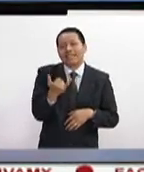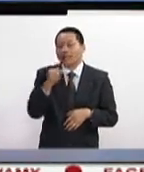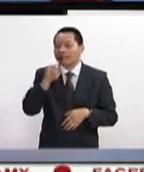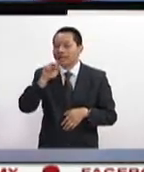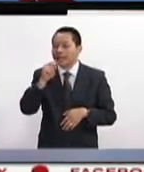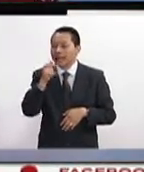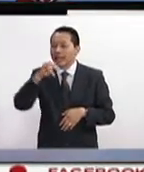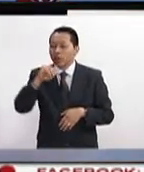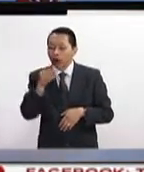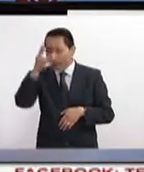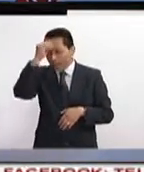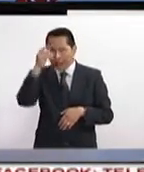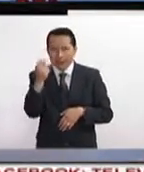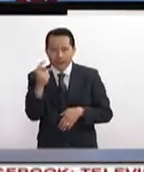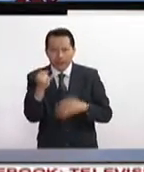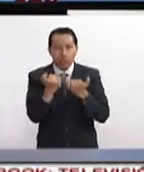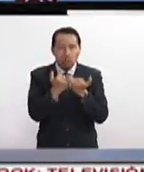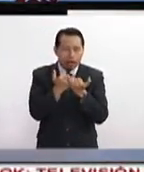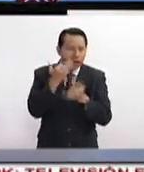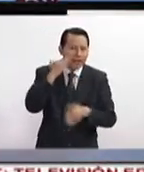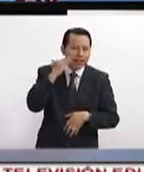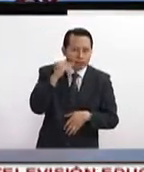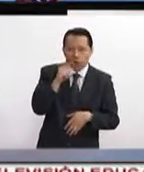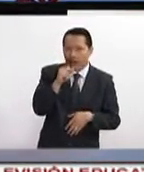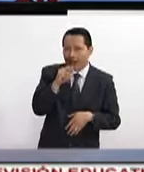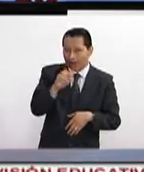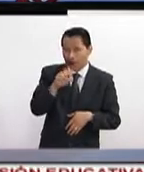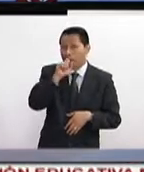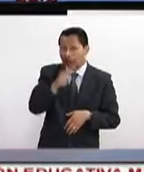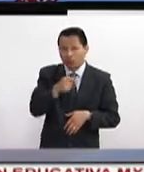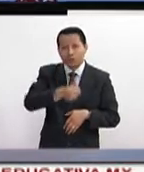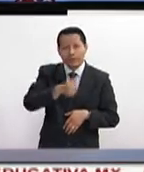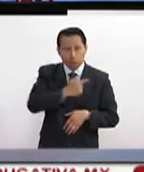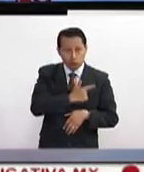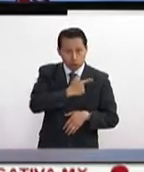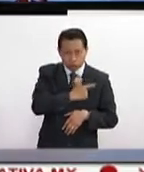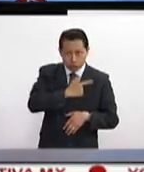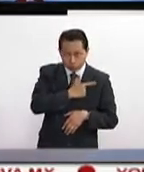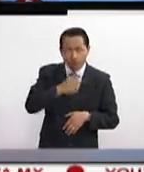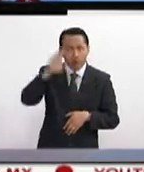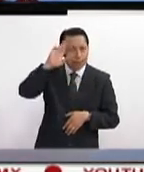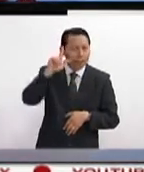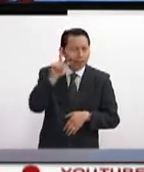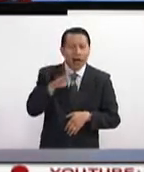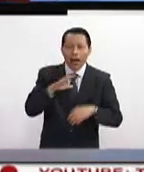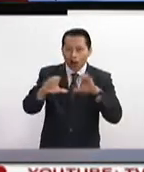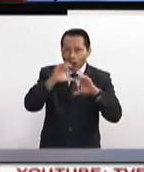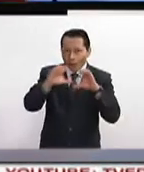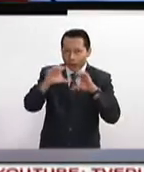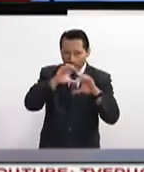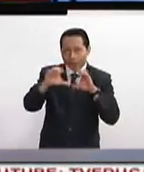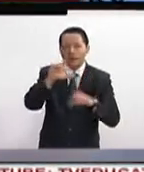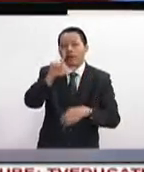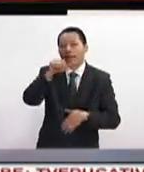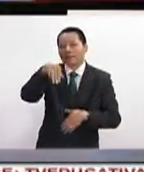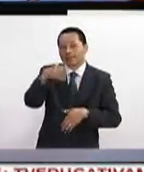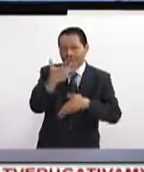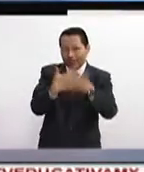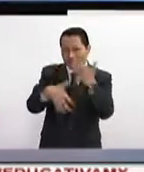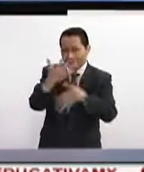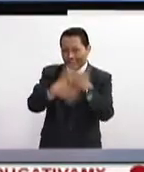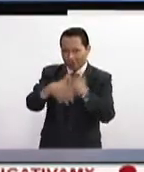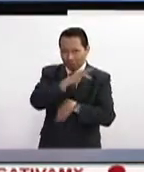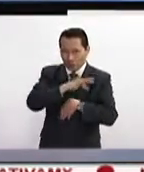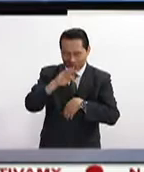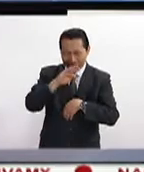TV, también por Facebook Live. Saludamos con mucho gusto también a Miguel González, que se comunica con ustedes a través de la lengua de señas.